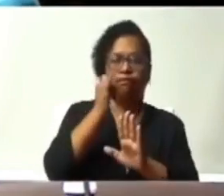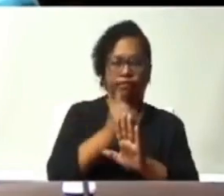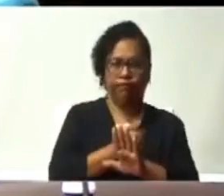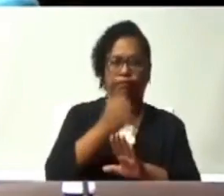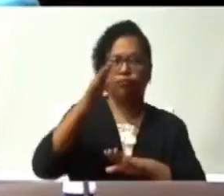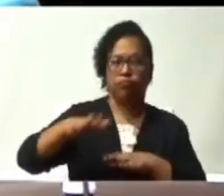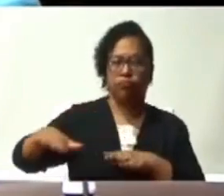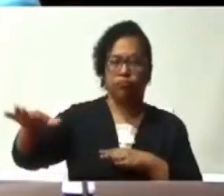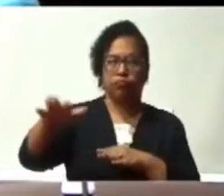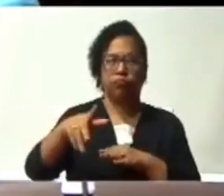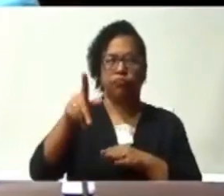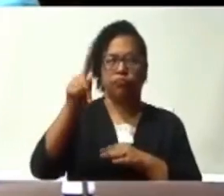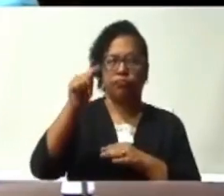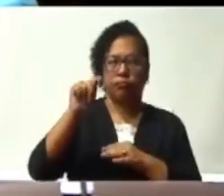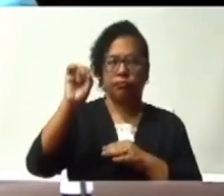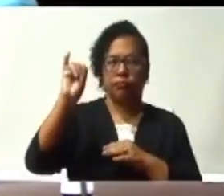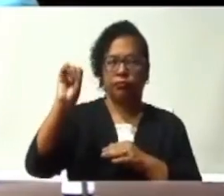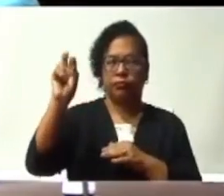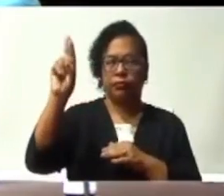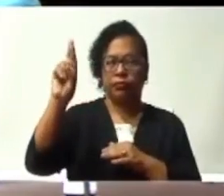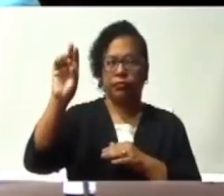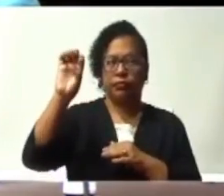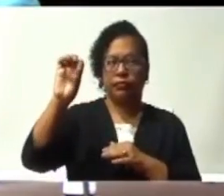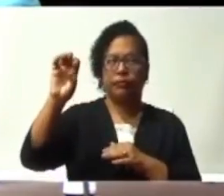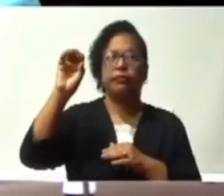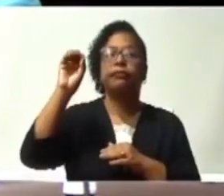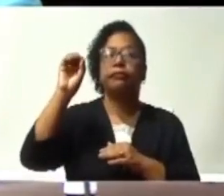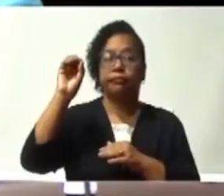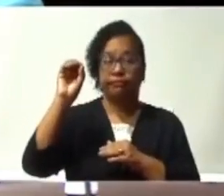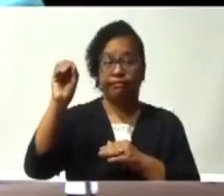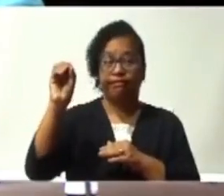proyecto apasionante,